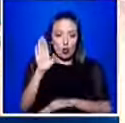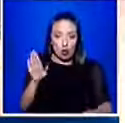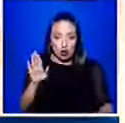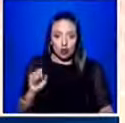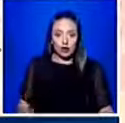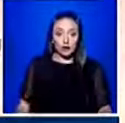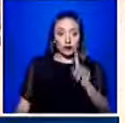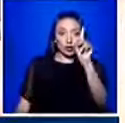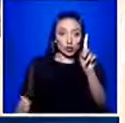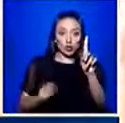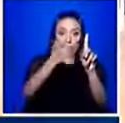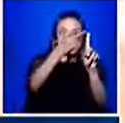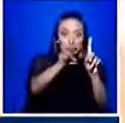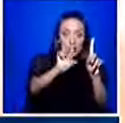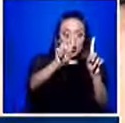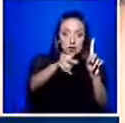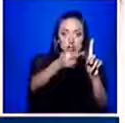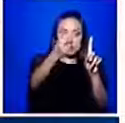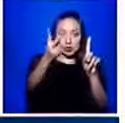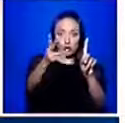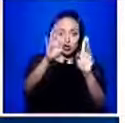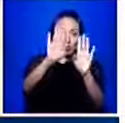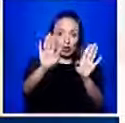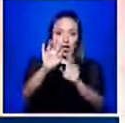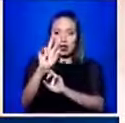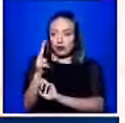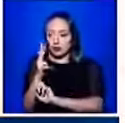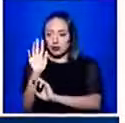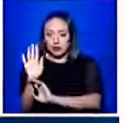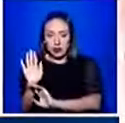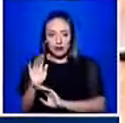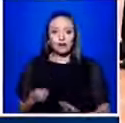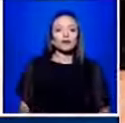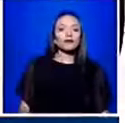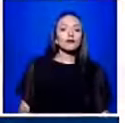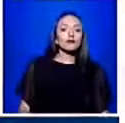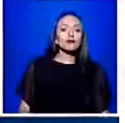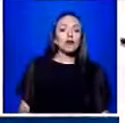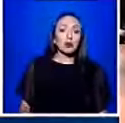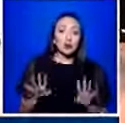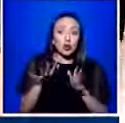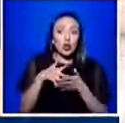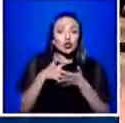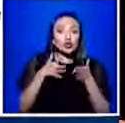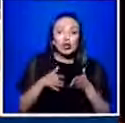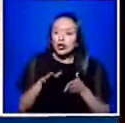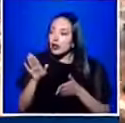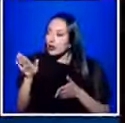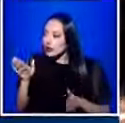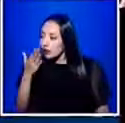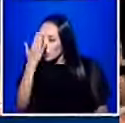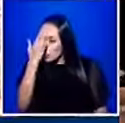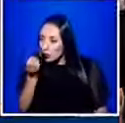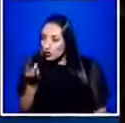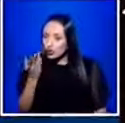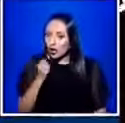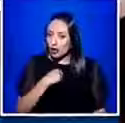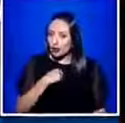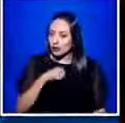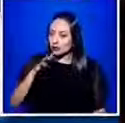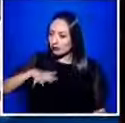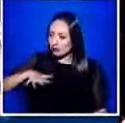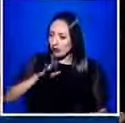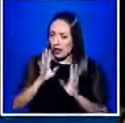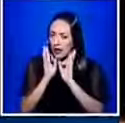este momento cívico. Pero para tener más detalles vamos a conversar con algunos de los estudiantes acá. Caballero, muy buenos días. Sin duda es un evento